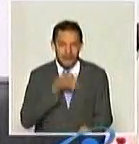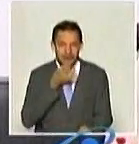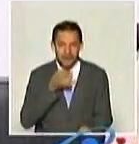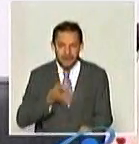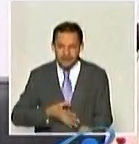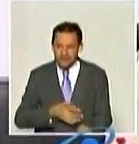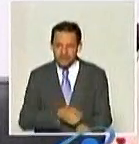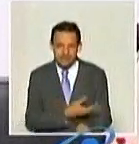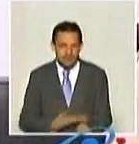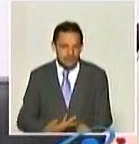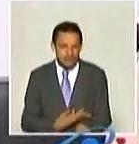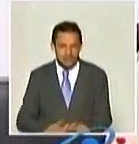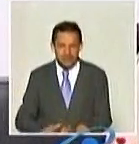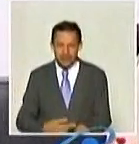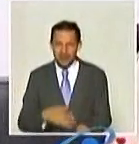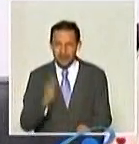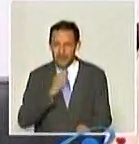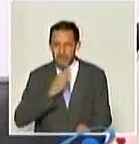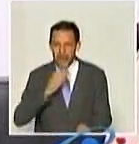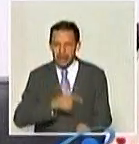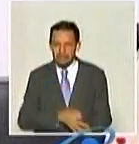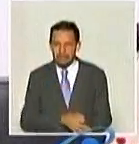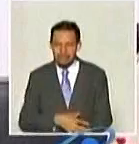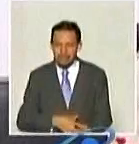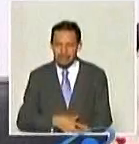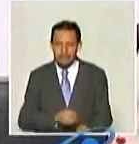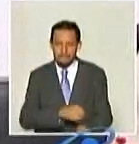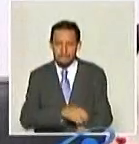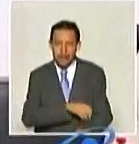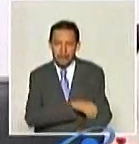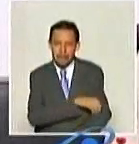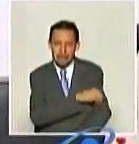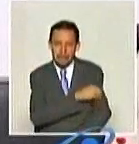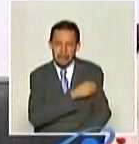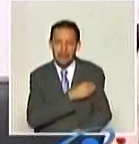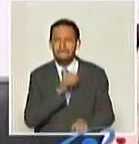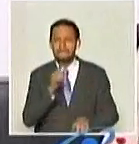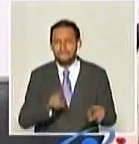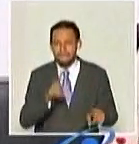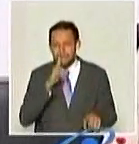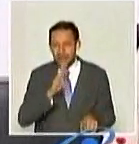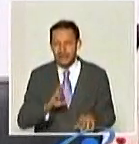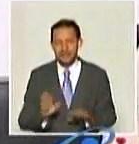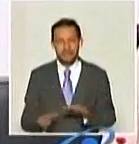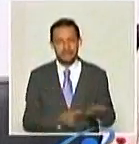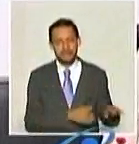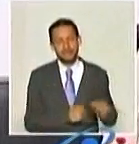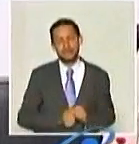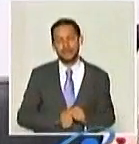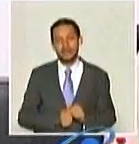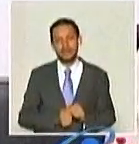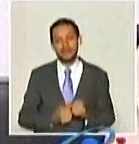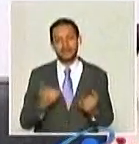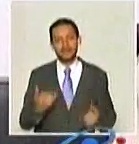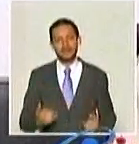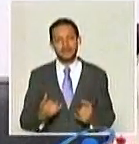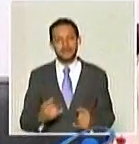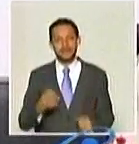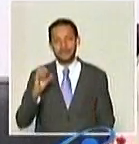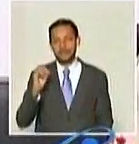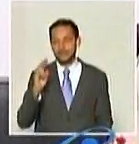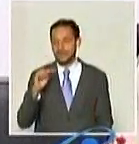el mal perforante plantar, por ejemplo, ha habido una experiencia muy positiva con el manejo del ozono, y hay que